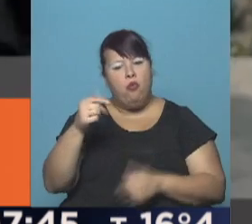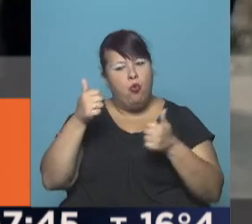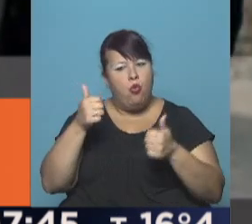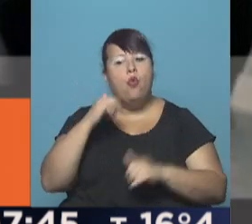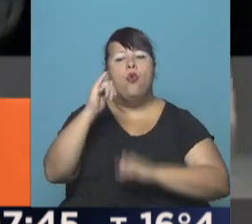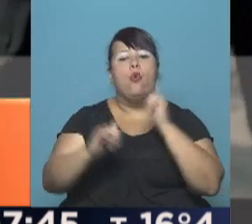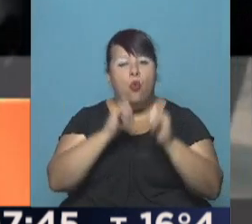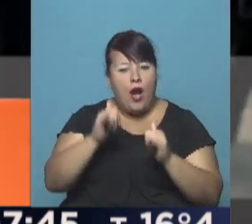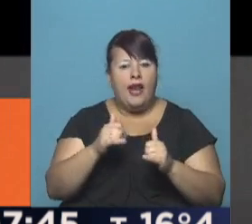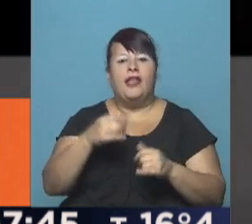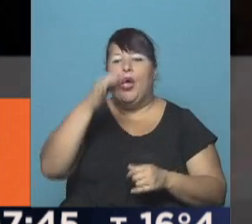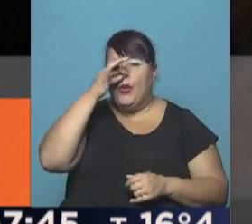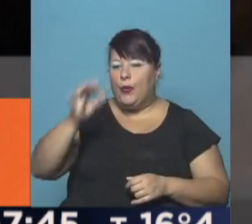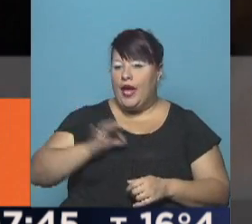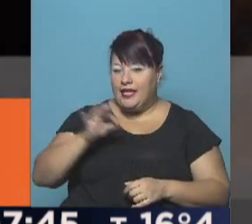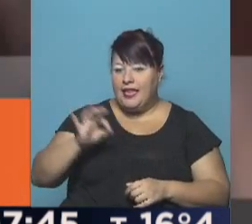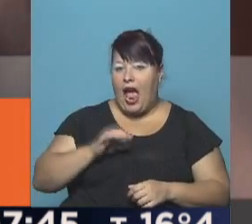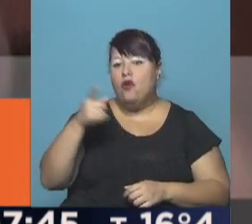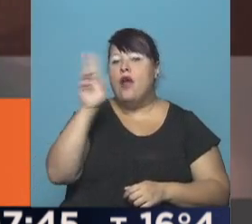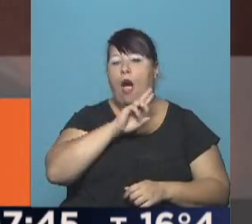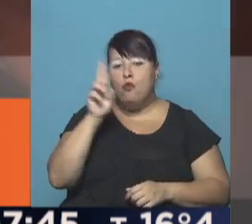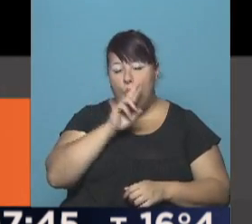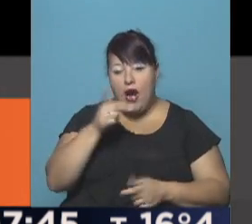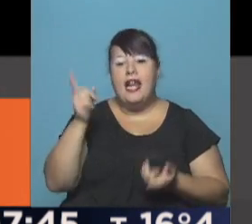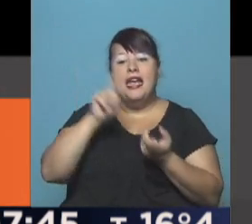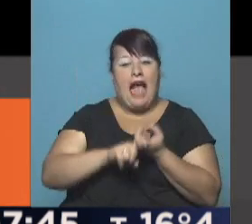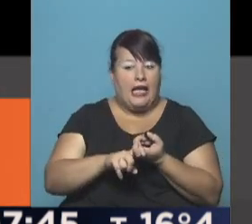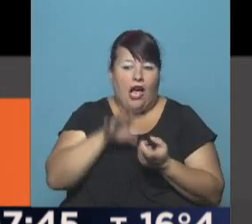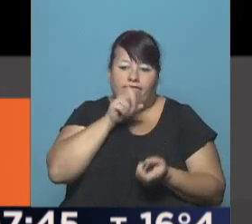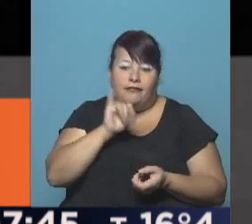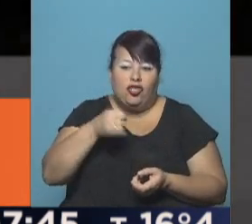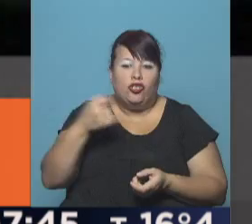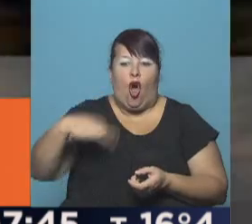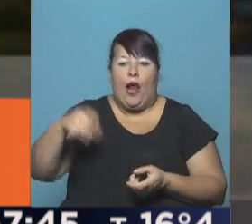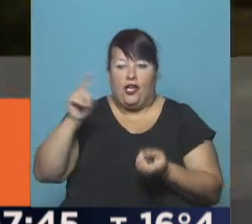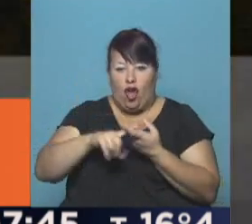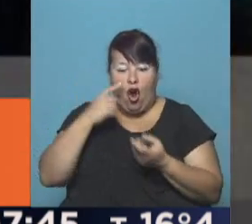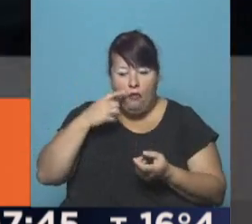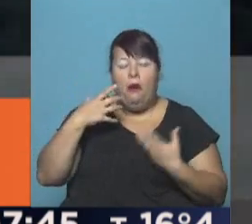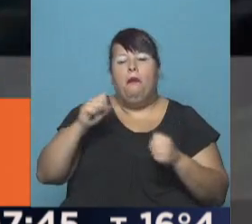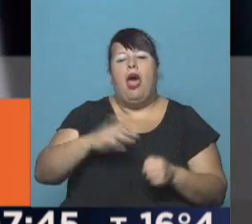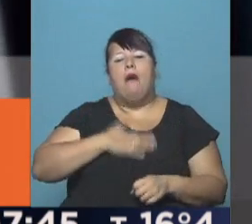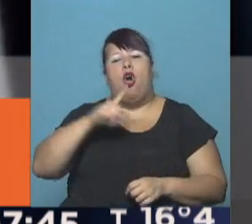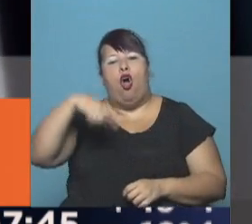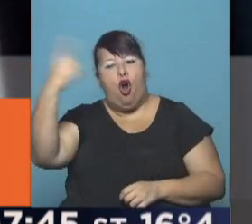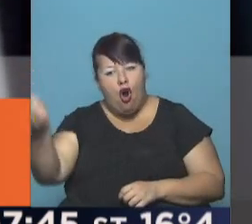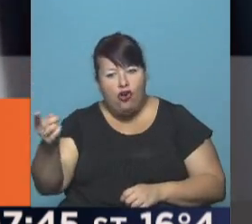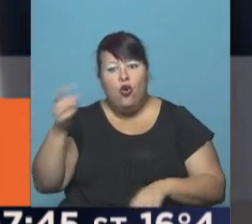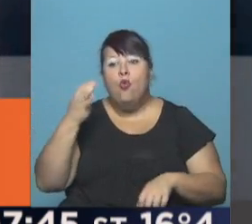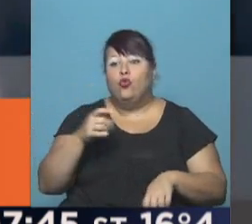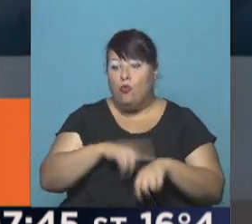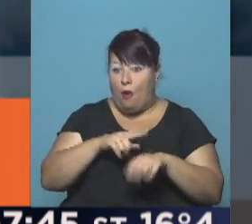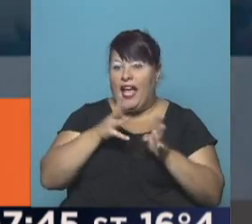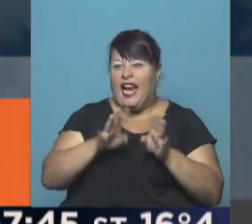que cuenta los 20 años en la vida de una mujer casada por obligación con un hombre, descubriendo el amor en otro en tiempos